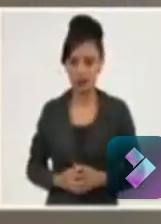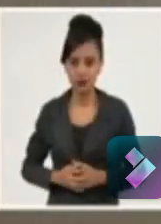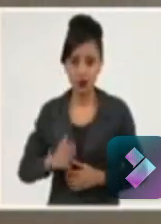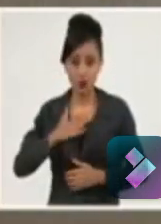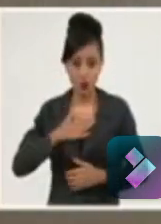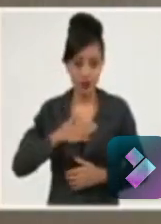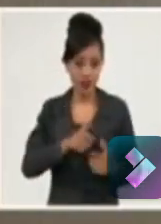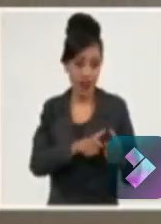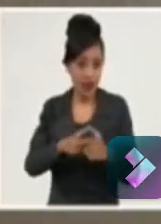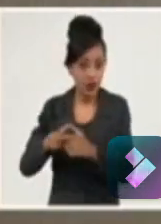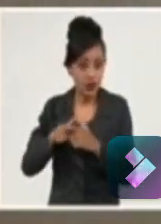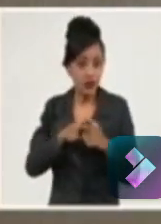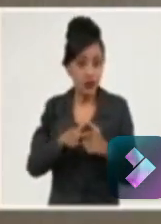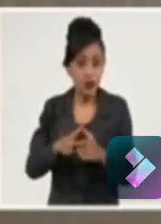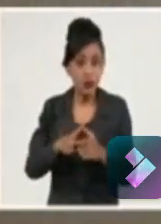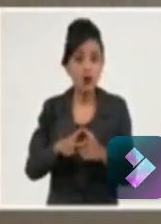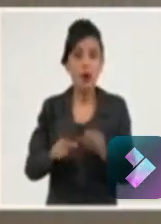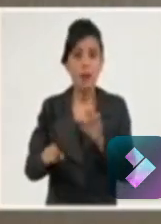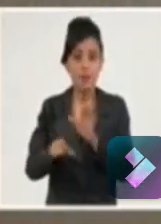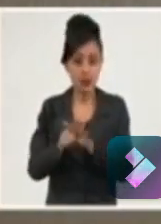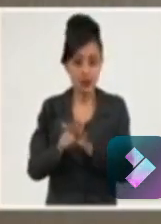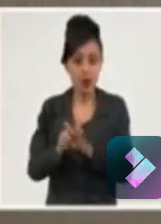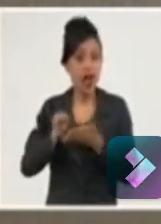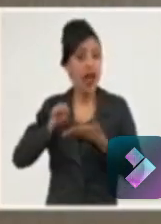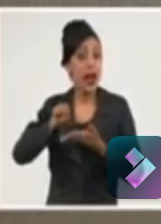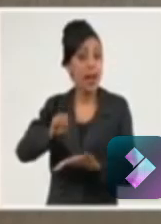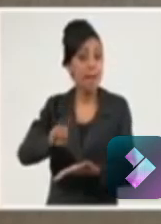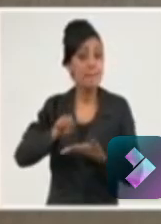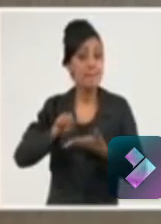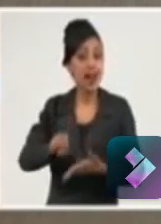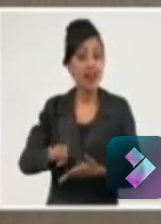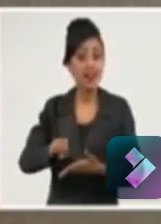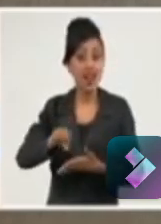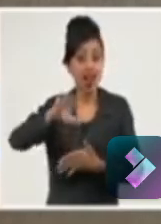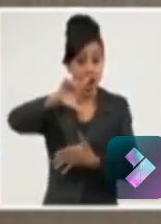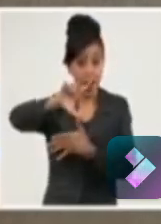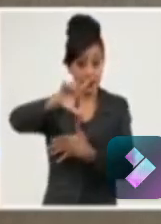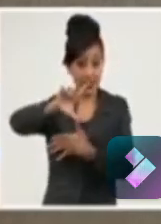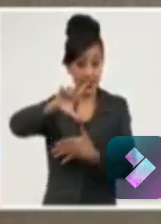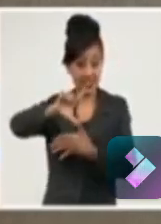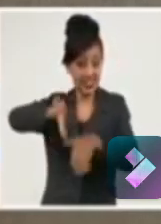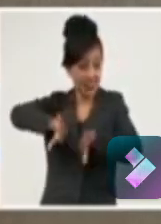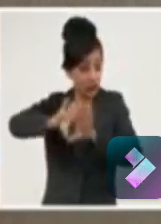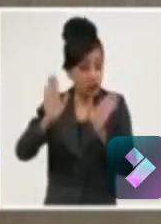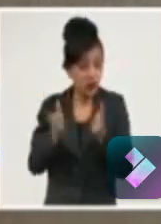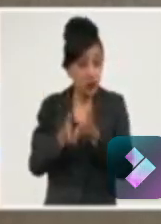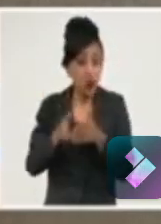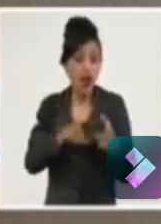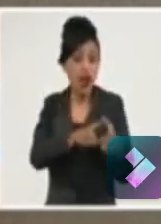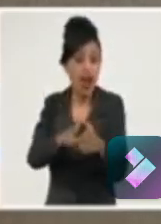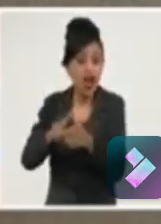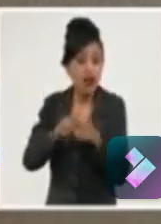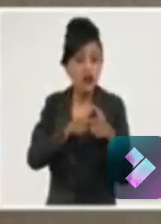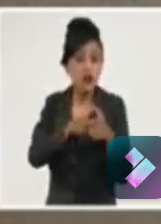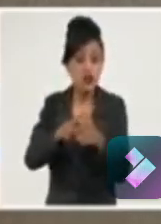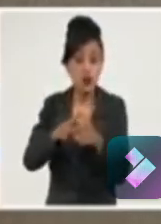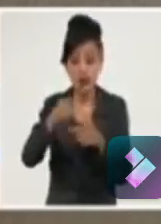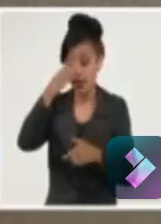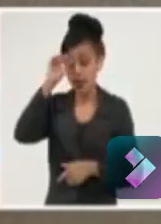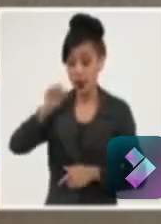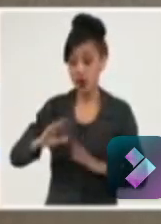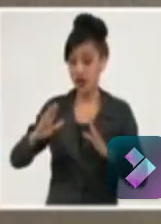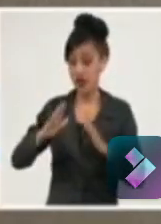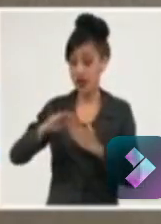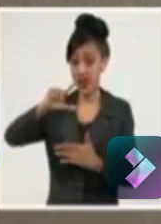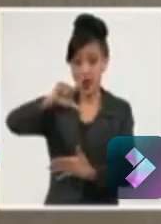incorporó a la campaña continental de toda América Latina, de todas las asociaciones de cubanos residentes en América Latina